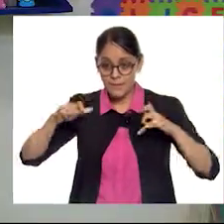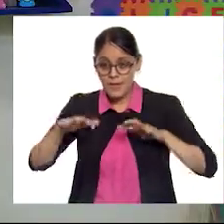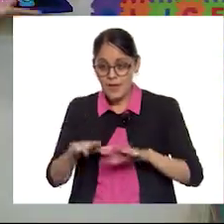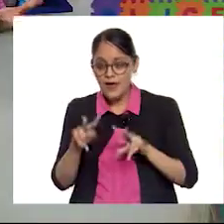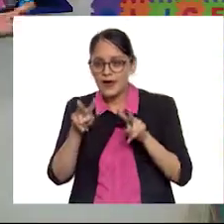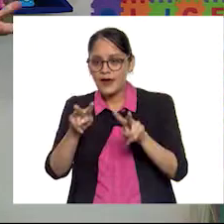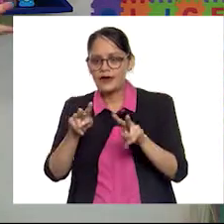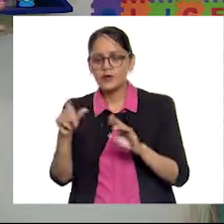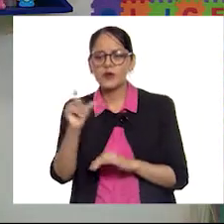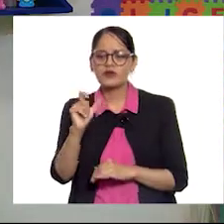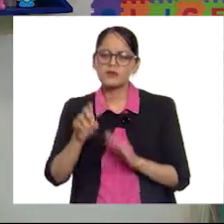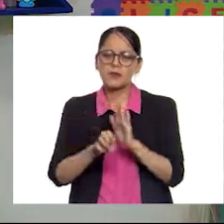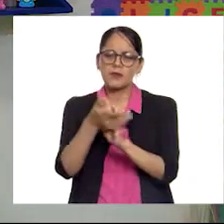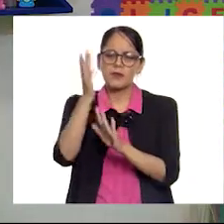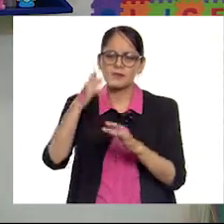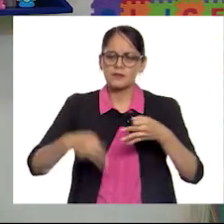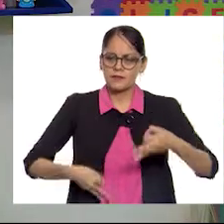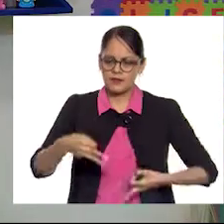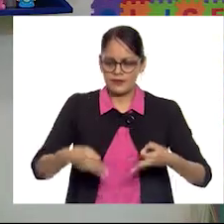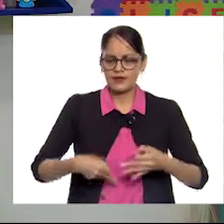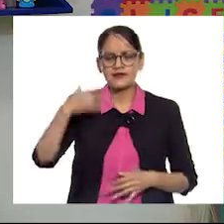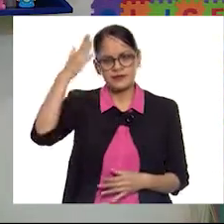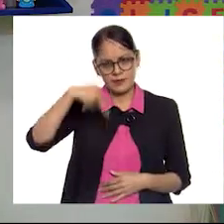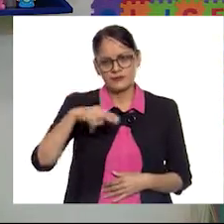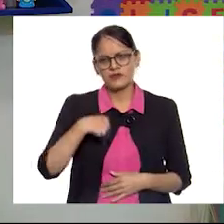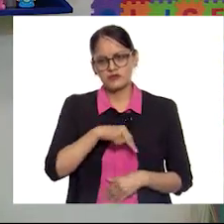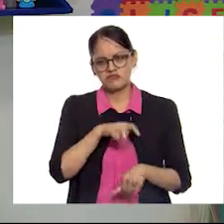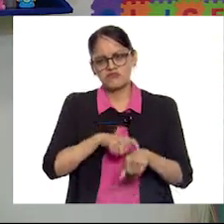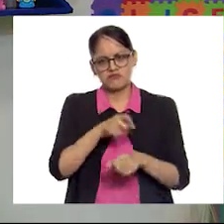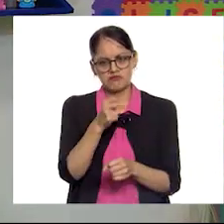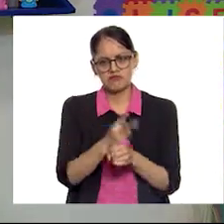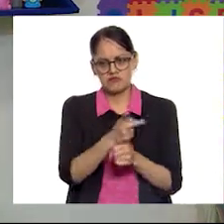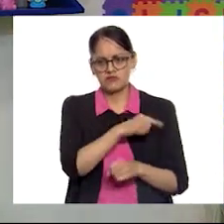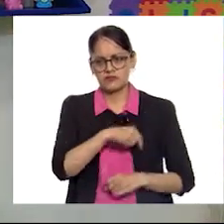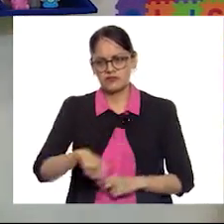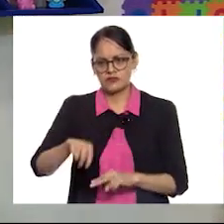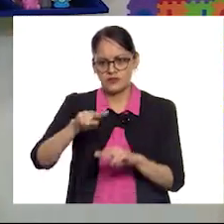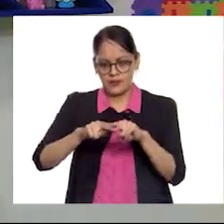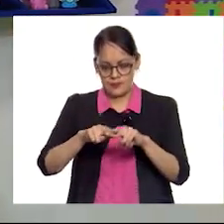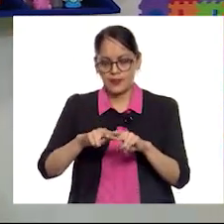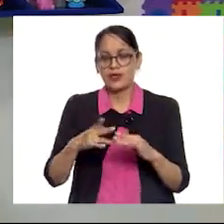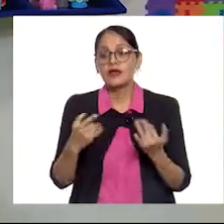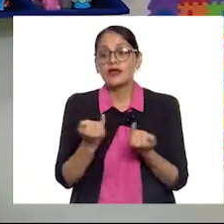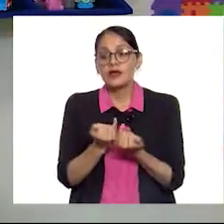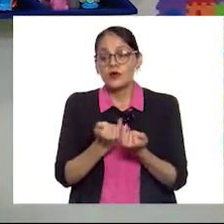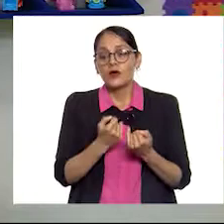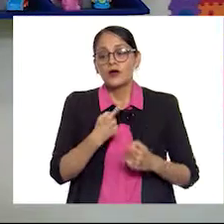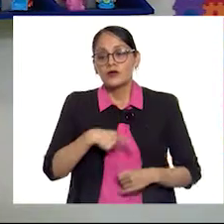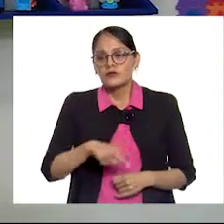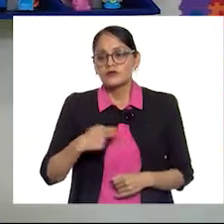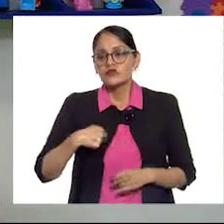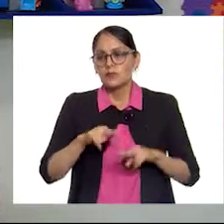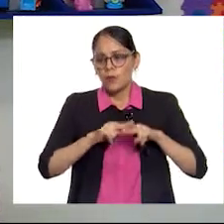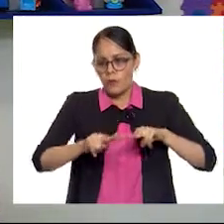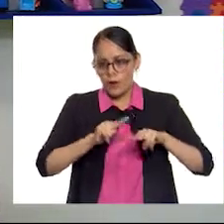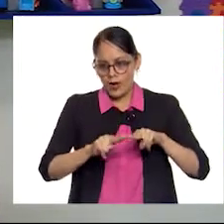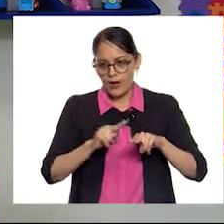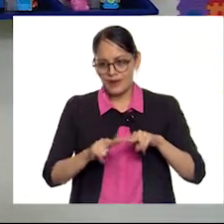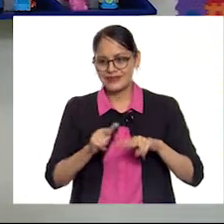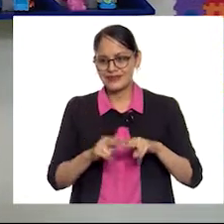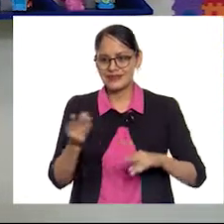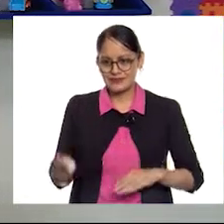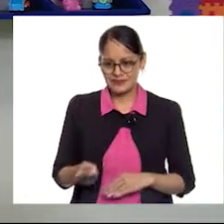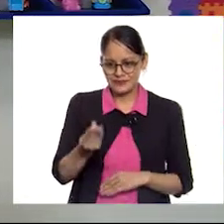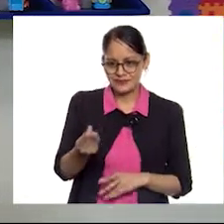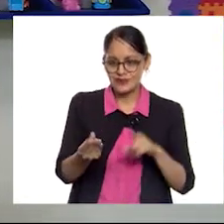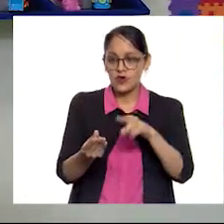eso. Cuando uno va al teatro, uno sabe que tiene que llegar a cierta hora, que tiene que llegar con un boleto a